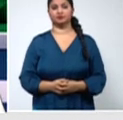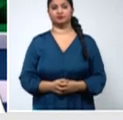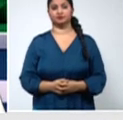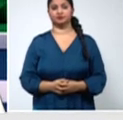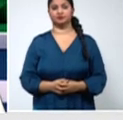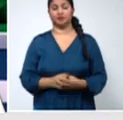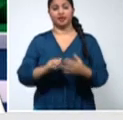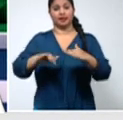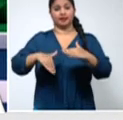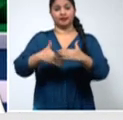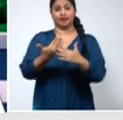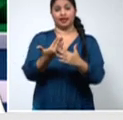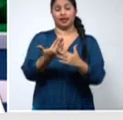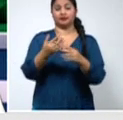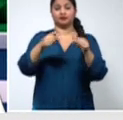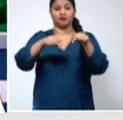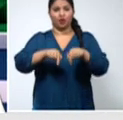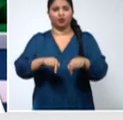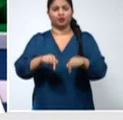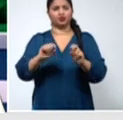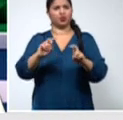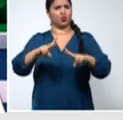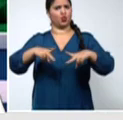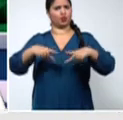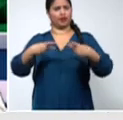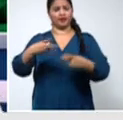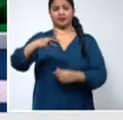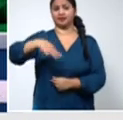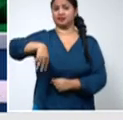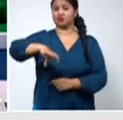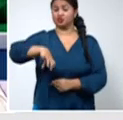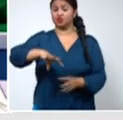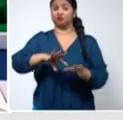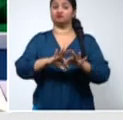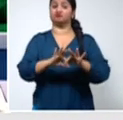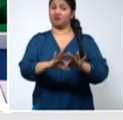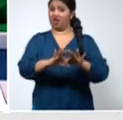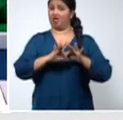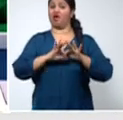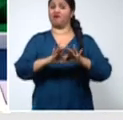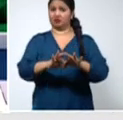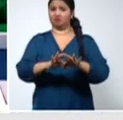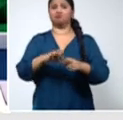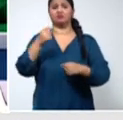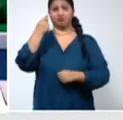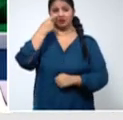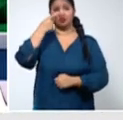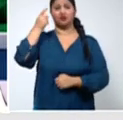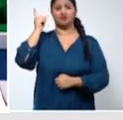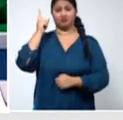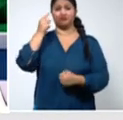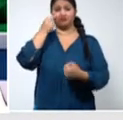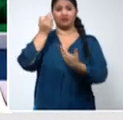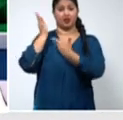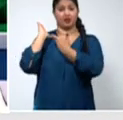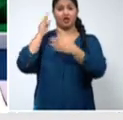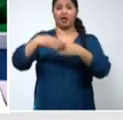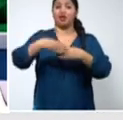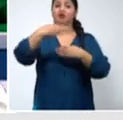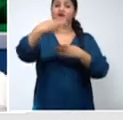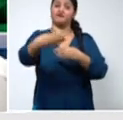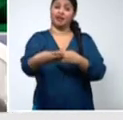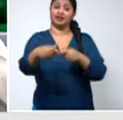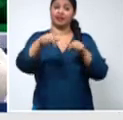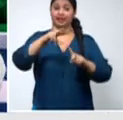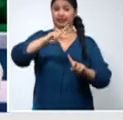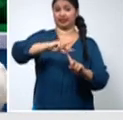impresionante el comportamiento de la cola que hay aquí, que la vemos cada mañana cuando entramos.